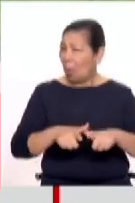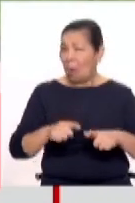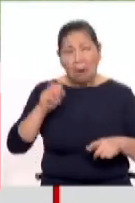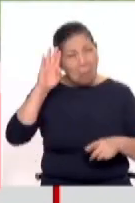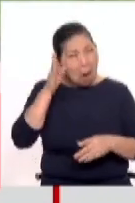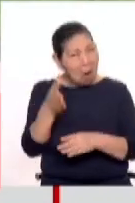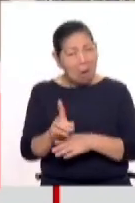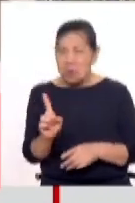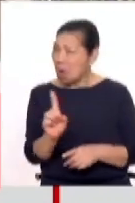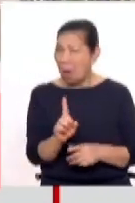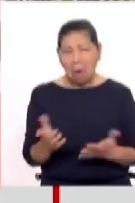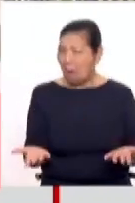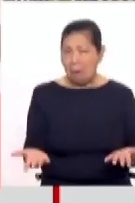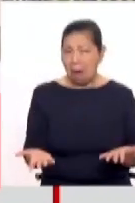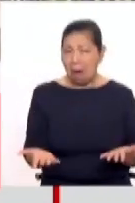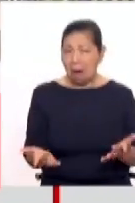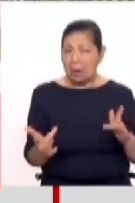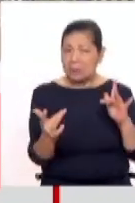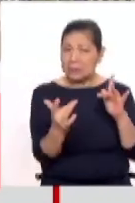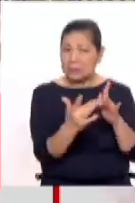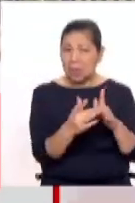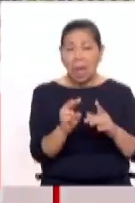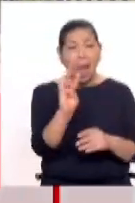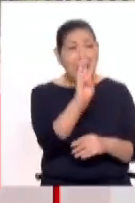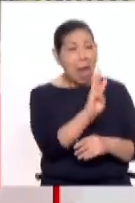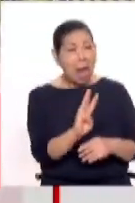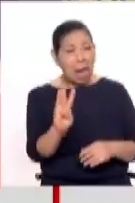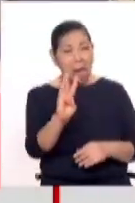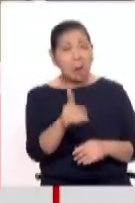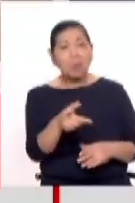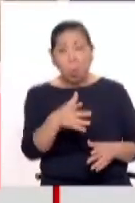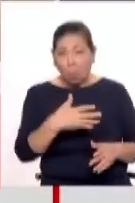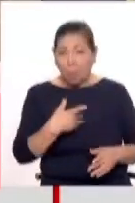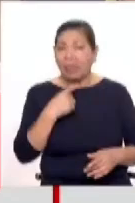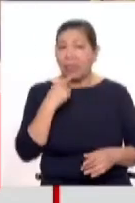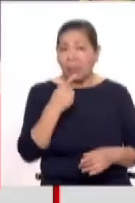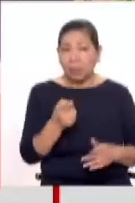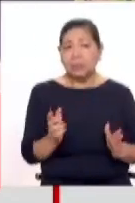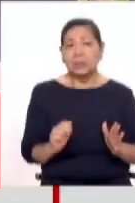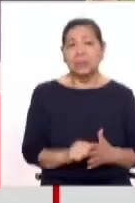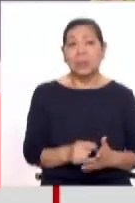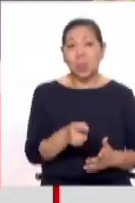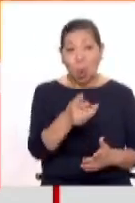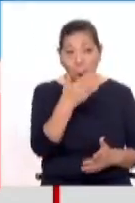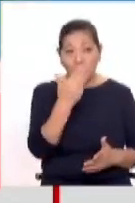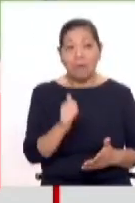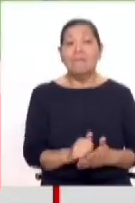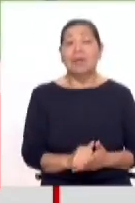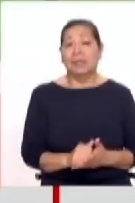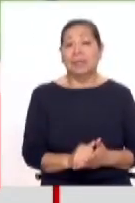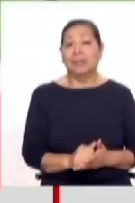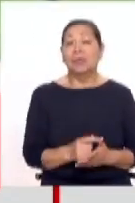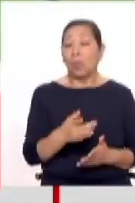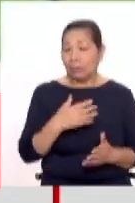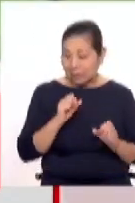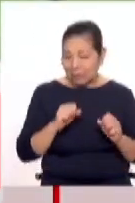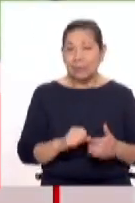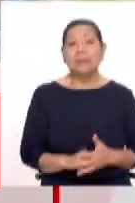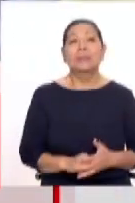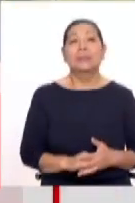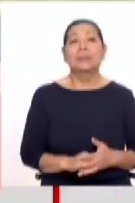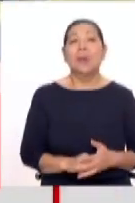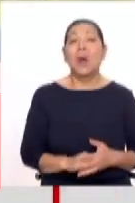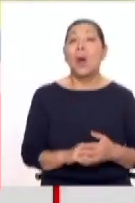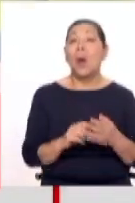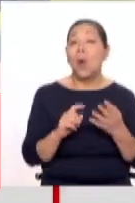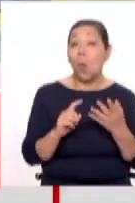comisaría. Hay un enlace, hay una página web, hay la denuncia digital. Así que no se olviden de hacer la denuncia. Perfecto. Y